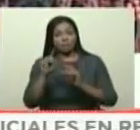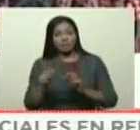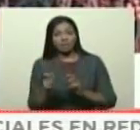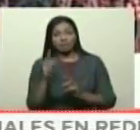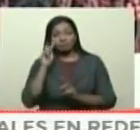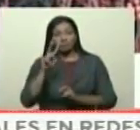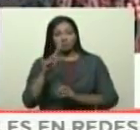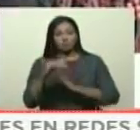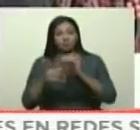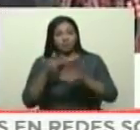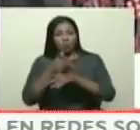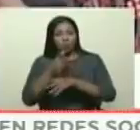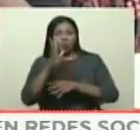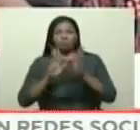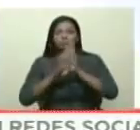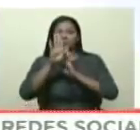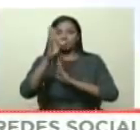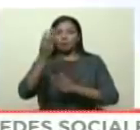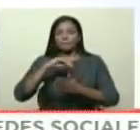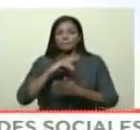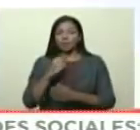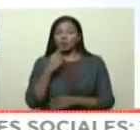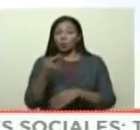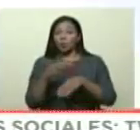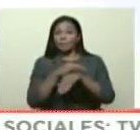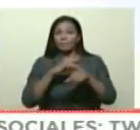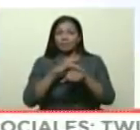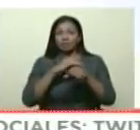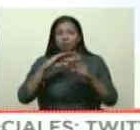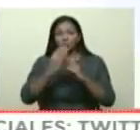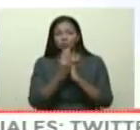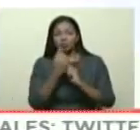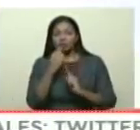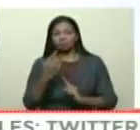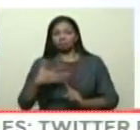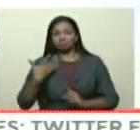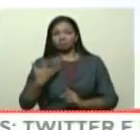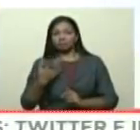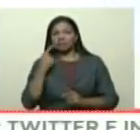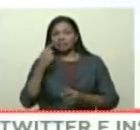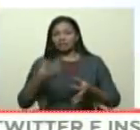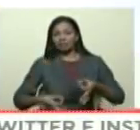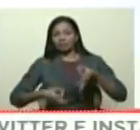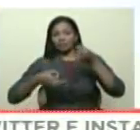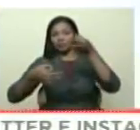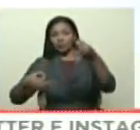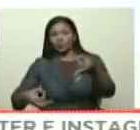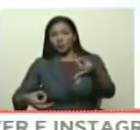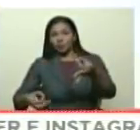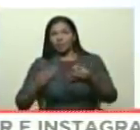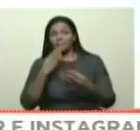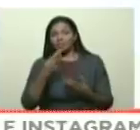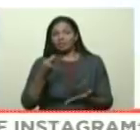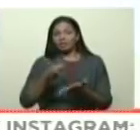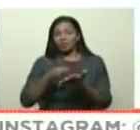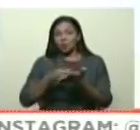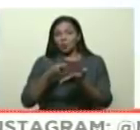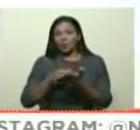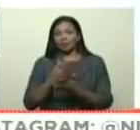de vista del cine. Bueno, como Ernesto Villegas es tan eficiente, ya él tenía la propuesta y me está pidiendo el dinero y todo,